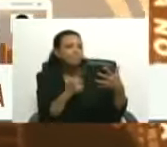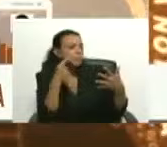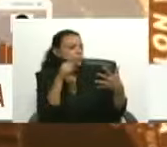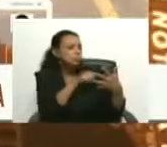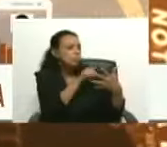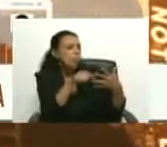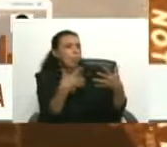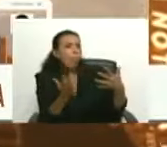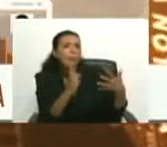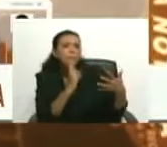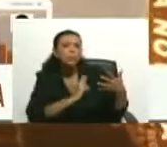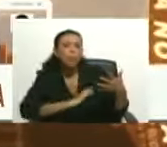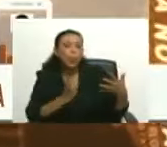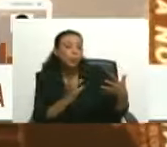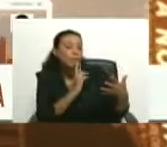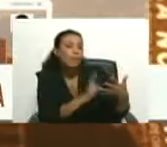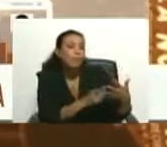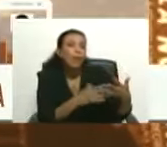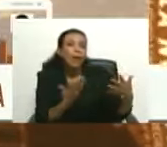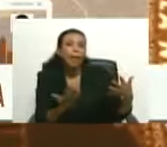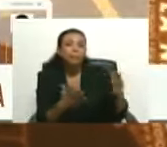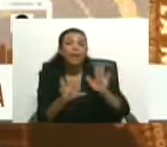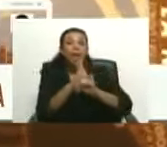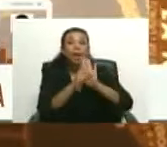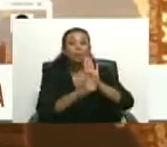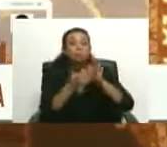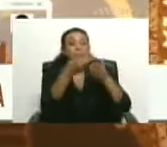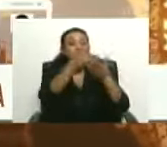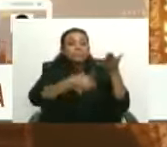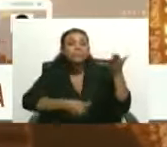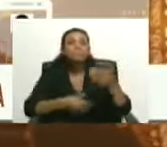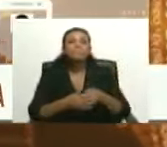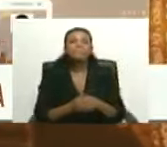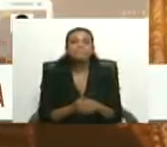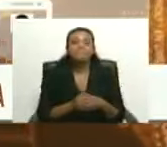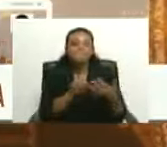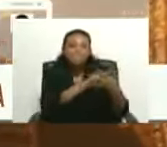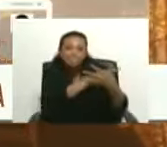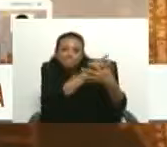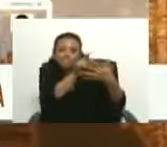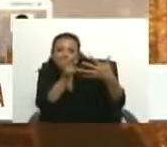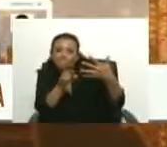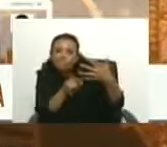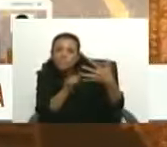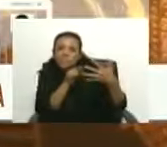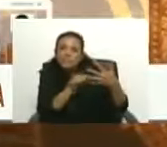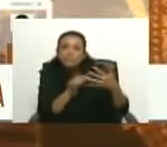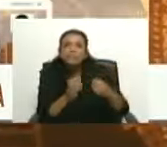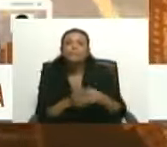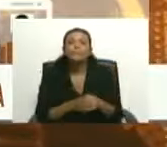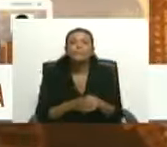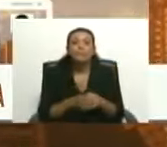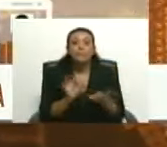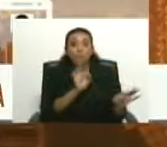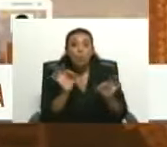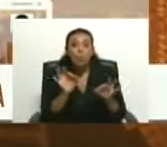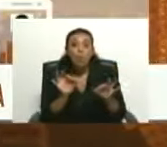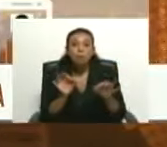Chance constitucional para revisar su constitucionalidad, su legalidad. Y una vez que